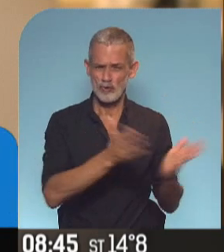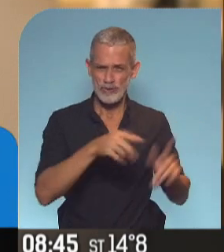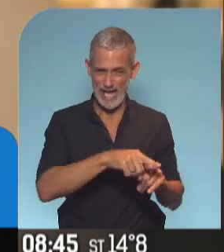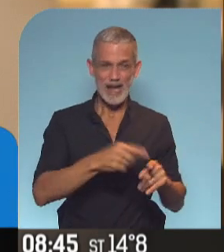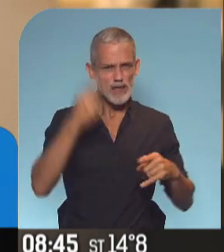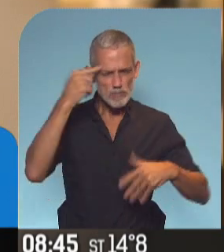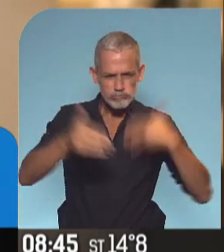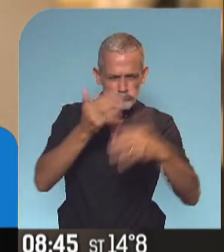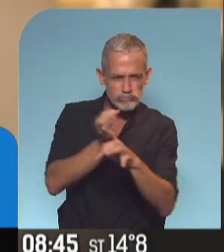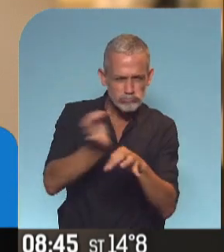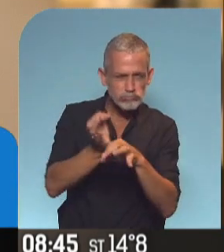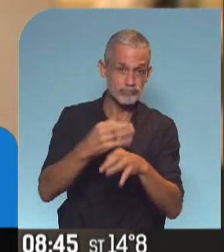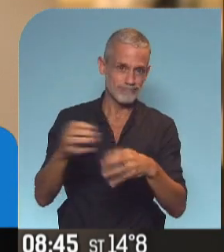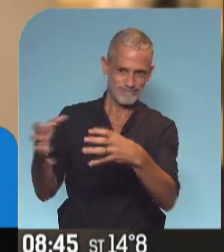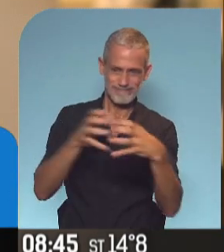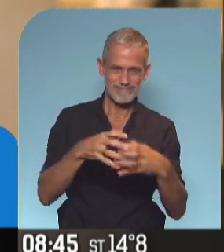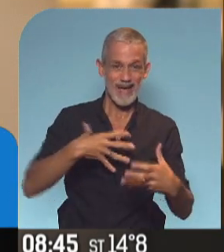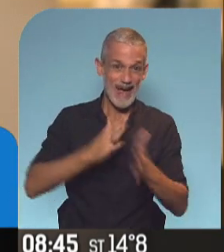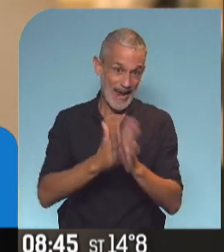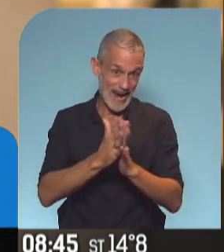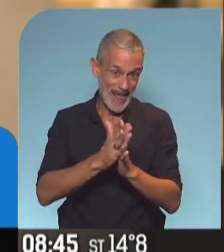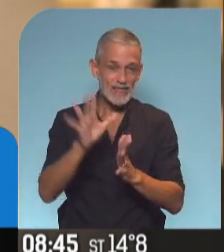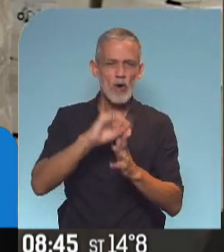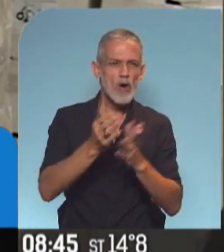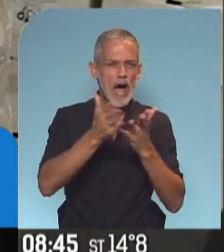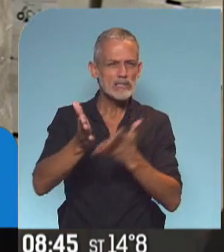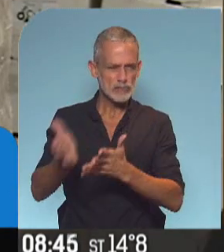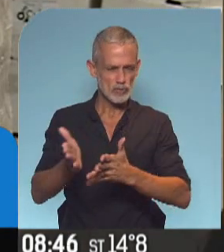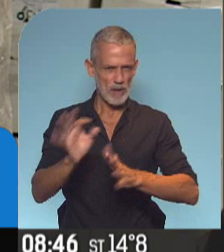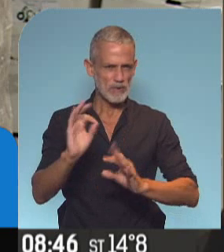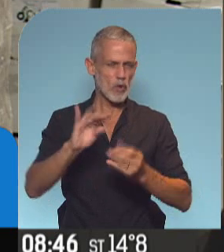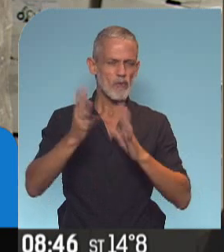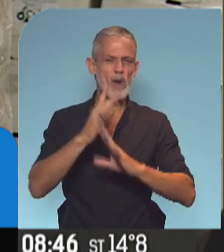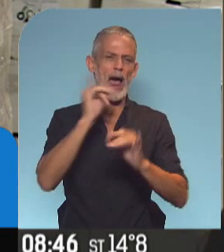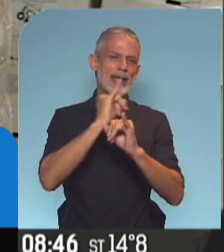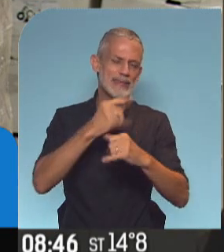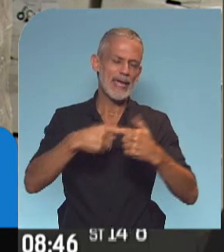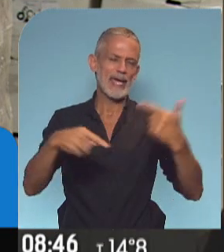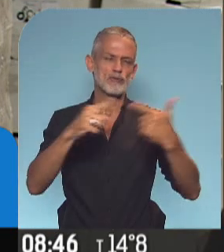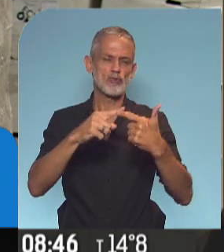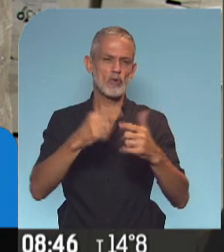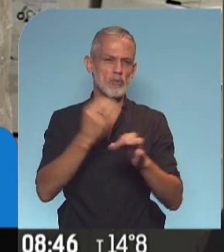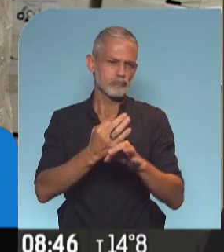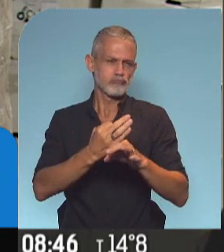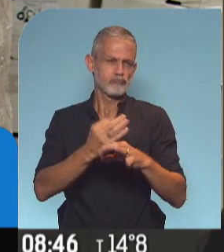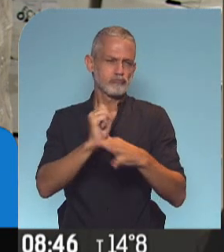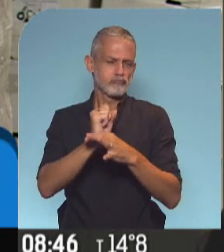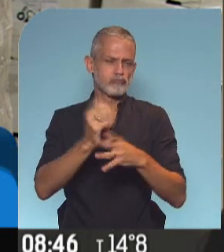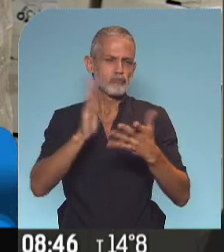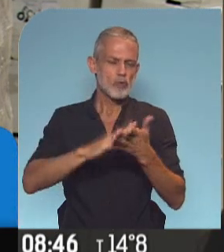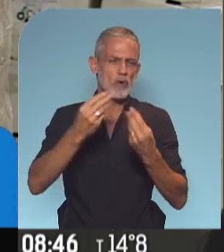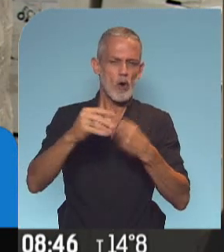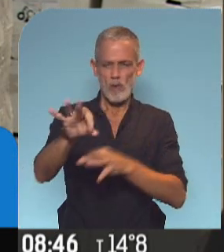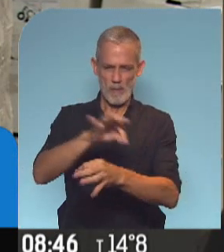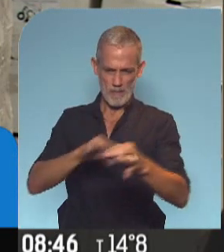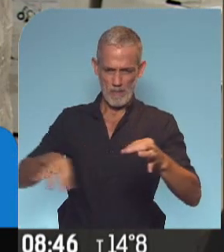capacitaciones en forma gratuita o asesoramiento de y arquitectos especialistas en regularización dominial todo también en